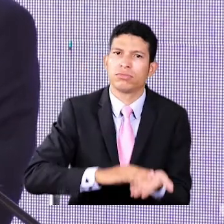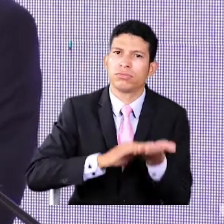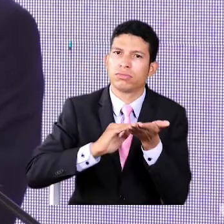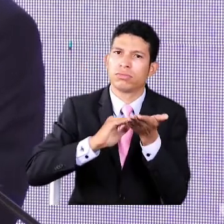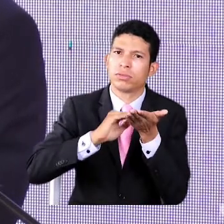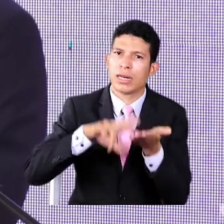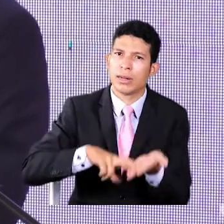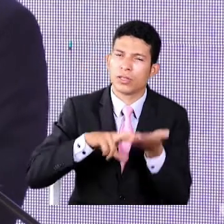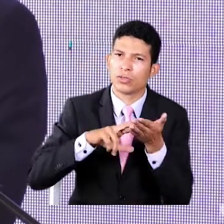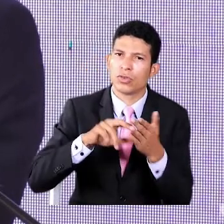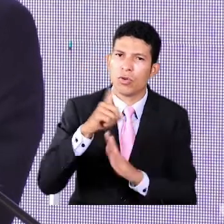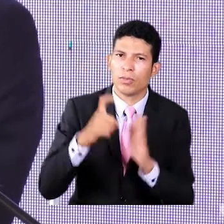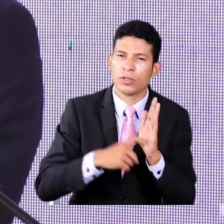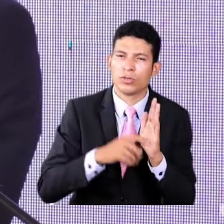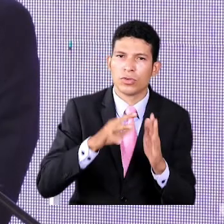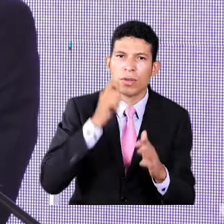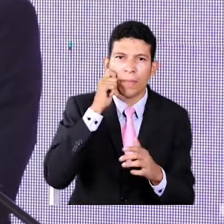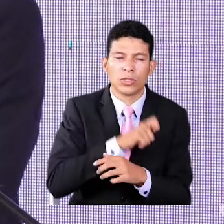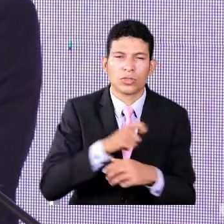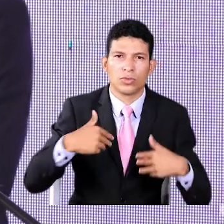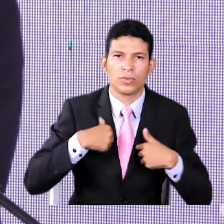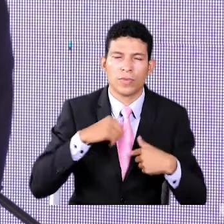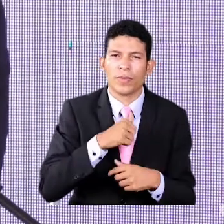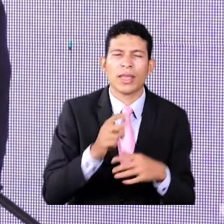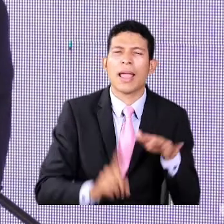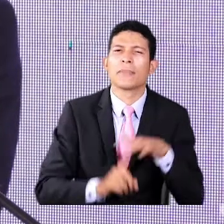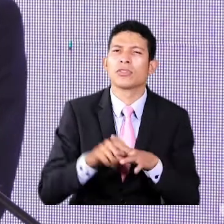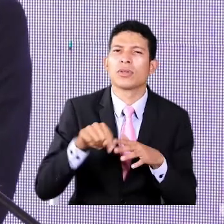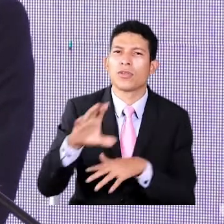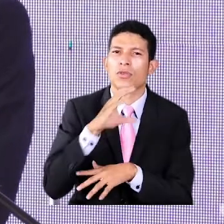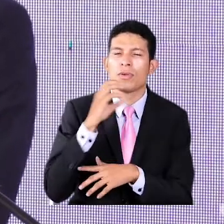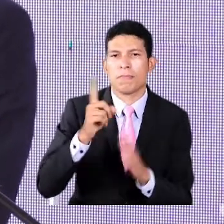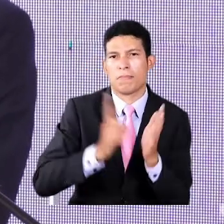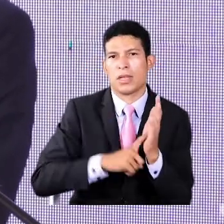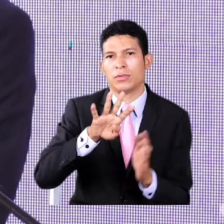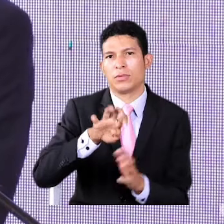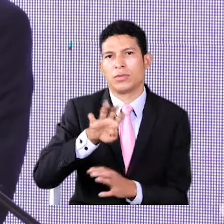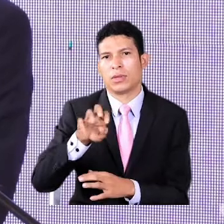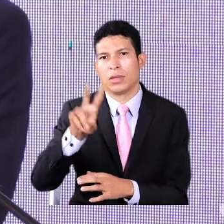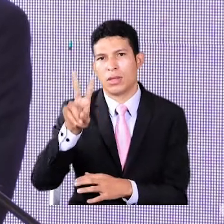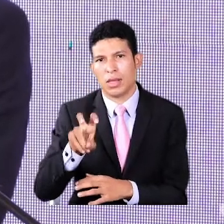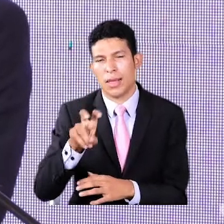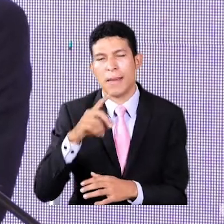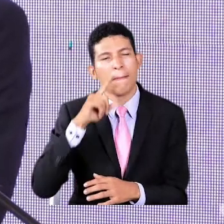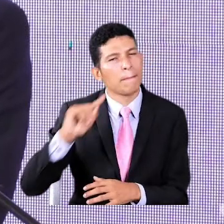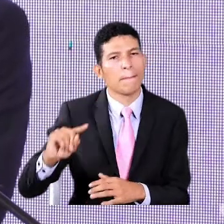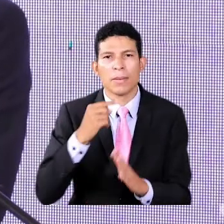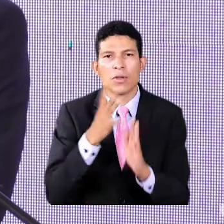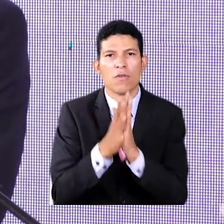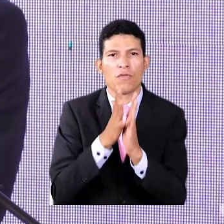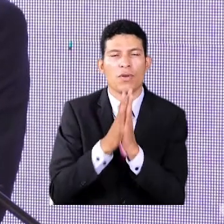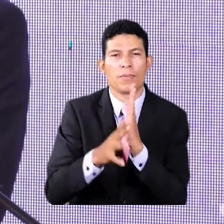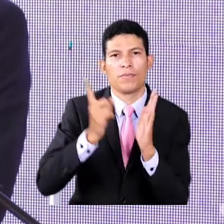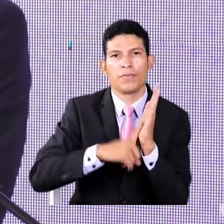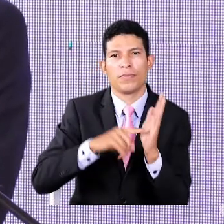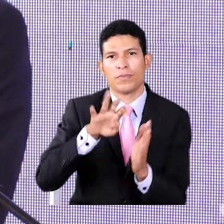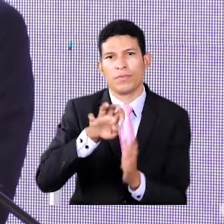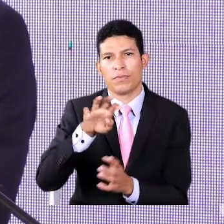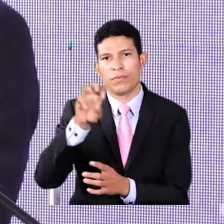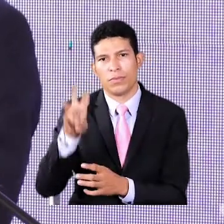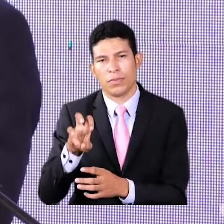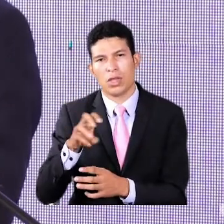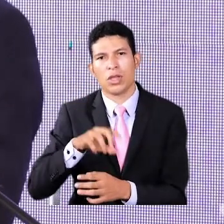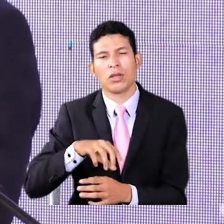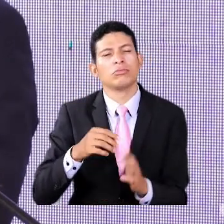la oficina está en colombia desde 1997 y desde su primer informe en 1998 ha